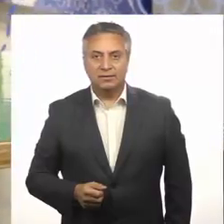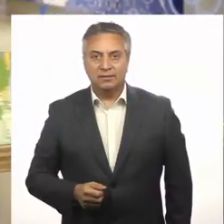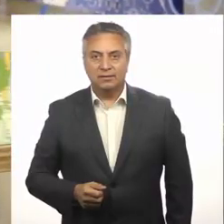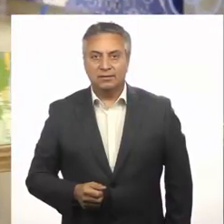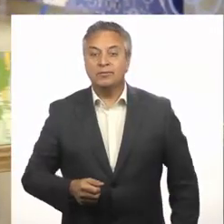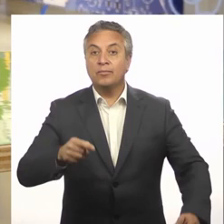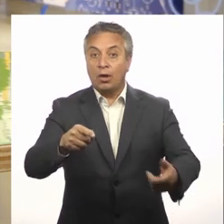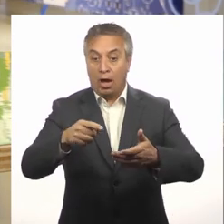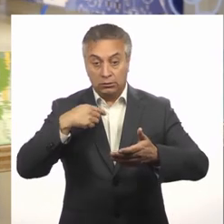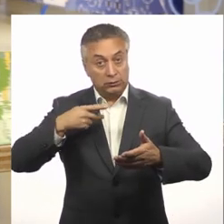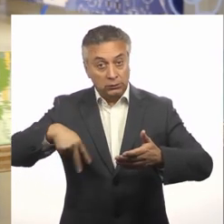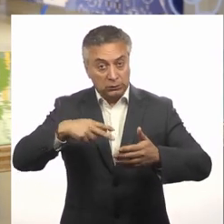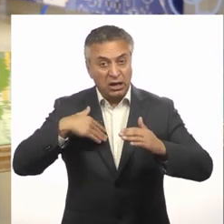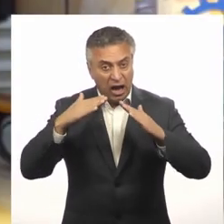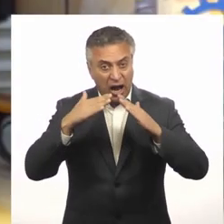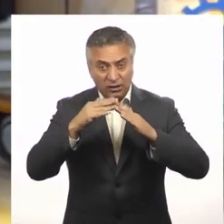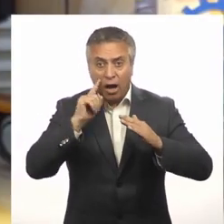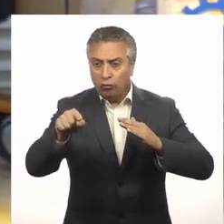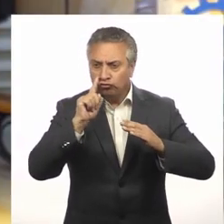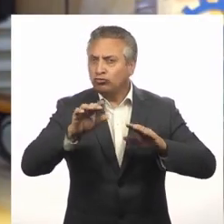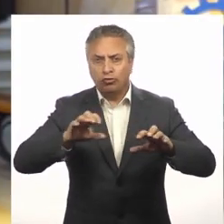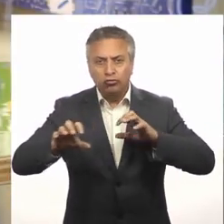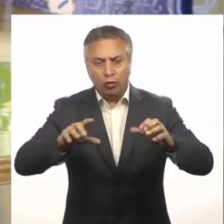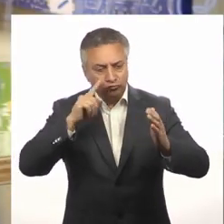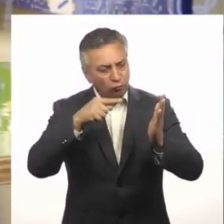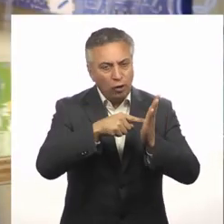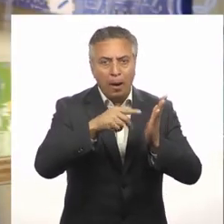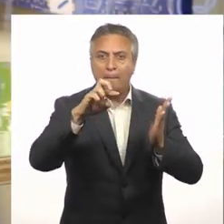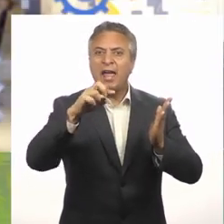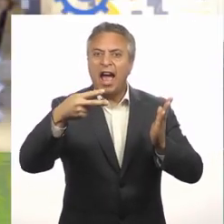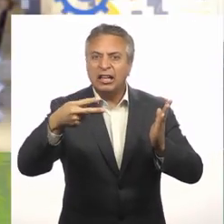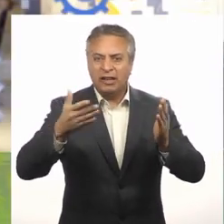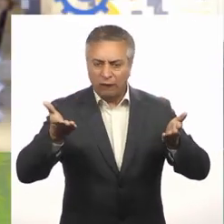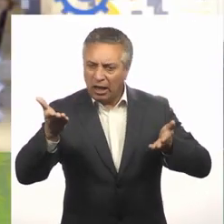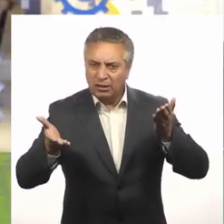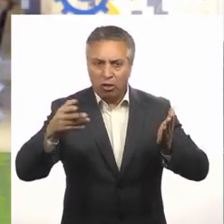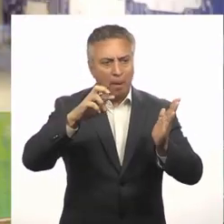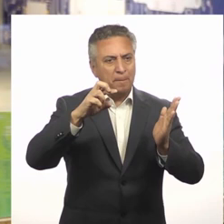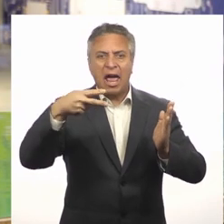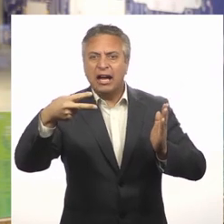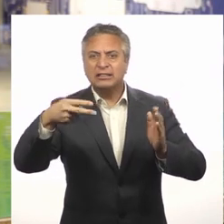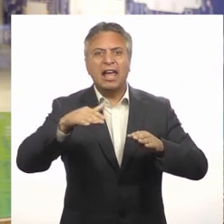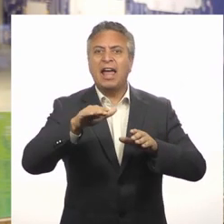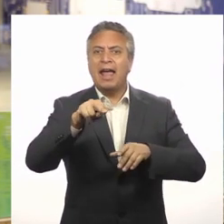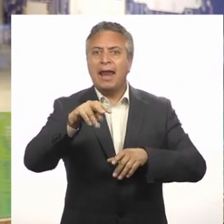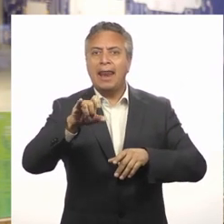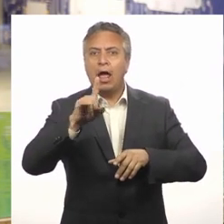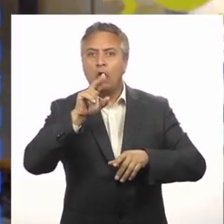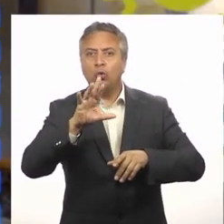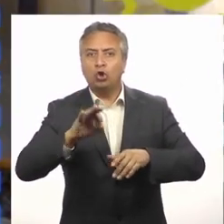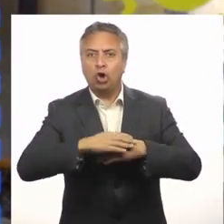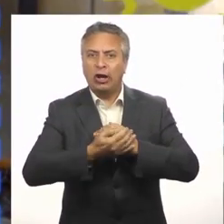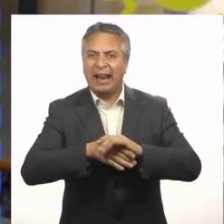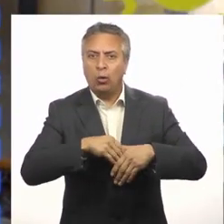En nuestras casas encontramos muchos productos que dicen pH balanceado, pH neutro e incluso nos dicen este perfume se adapta a tu